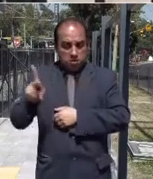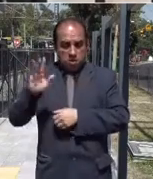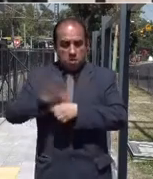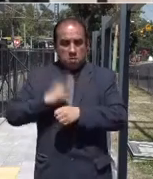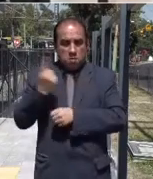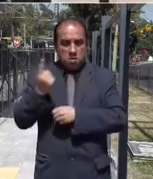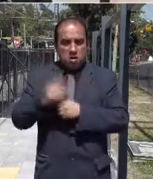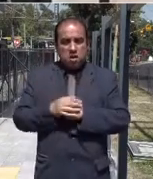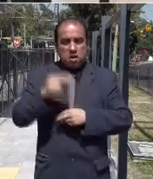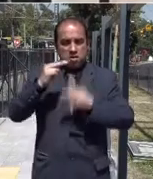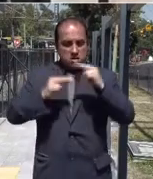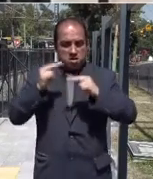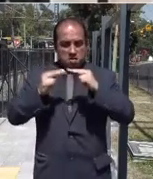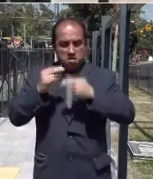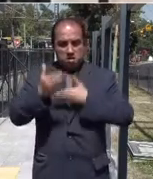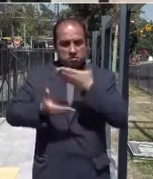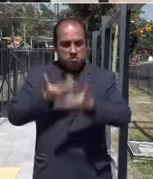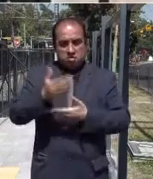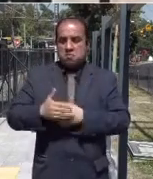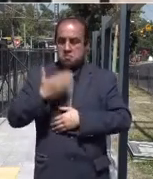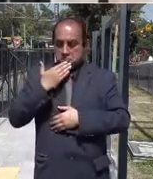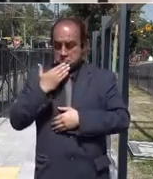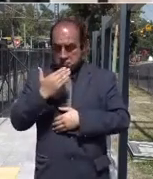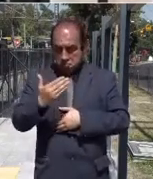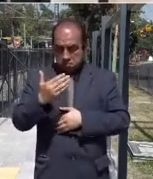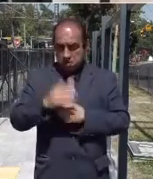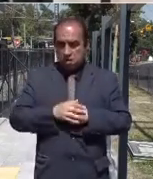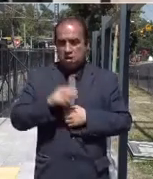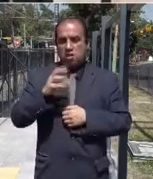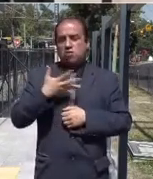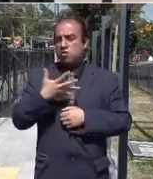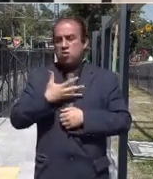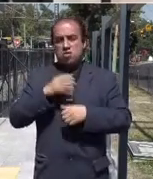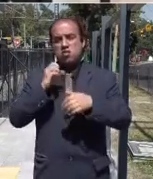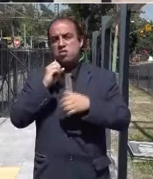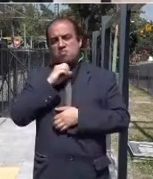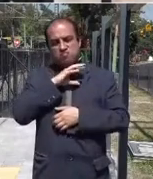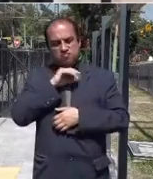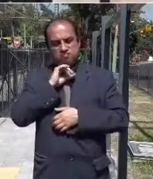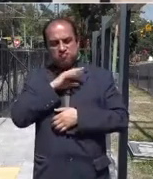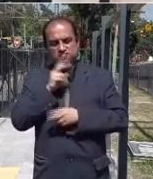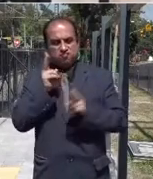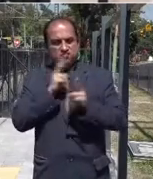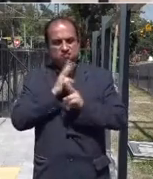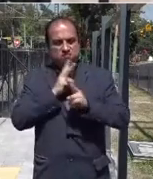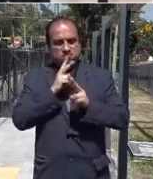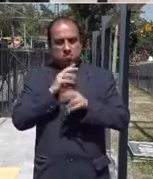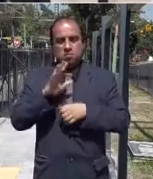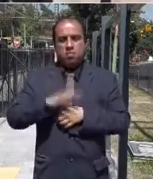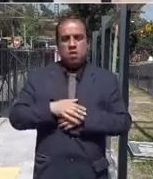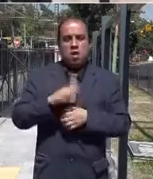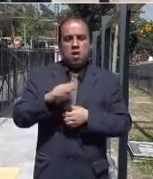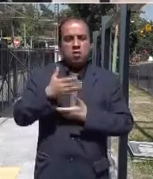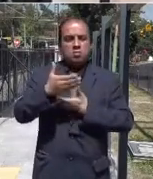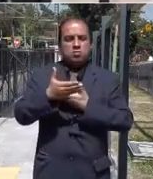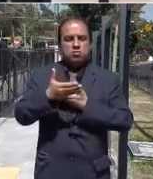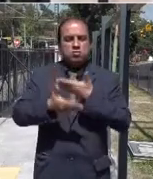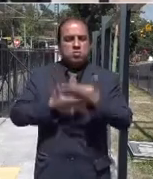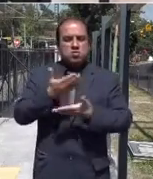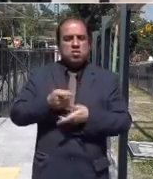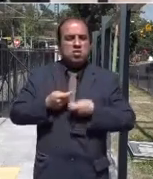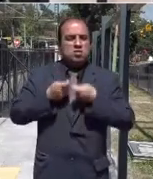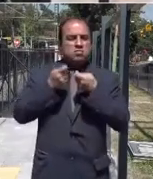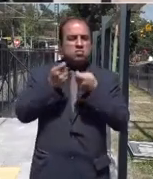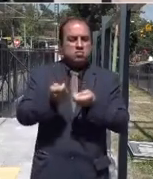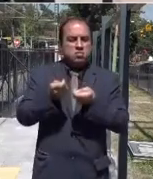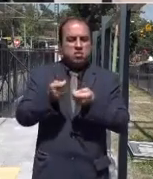suele ser muy buena, no tiene emisiones los servicios que da porque son eléctricos